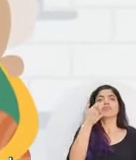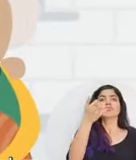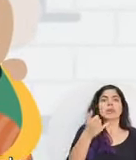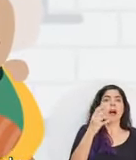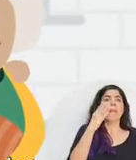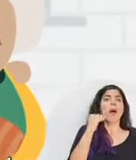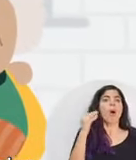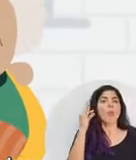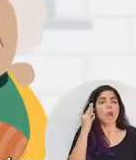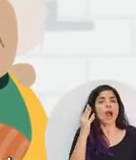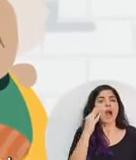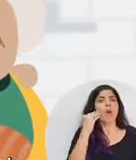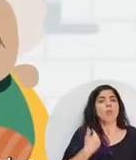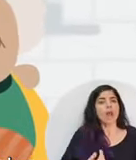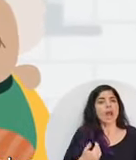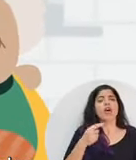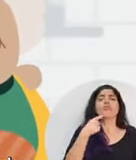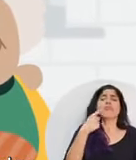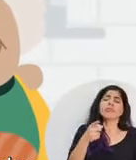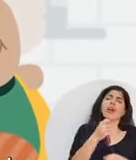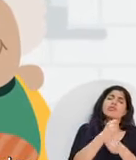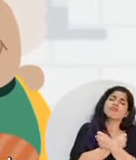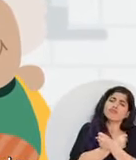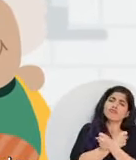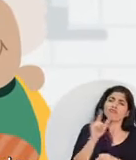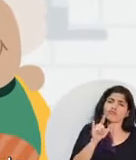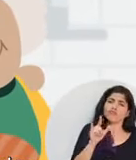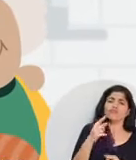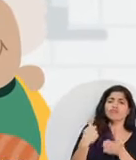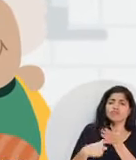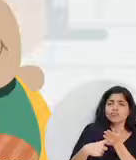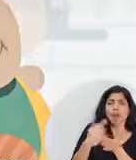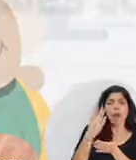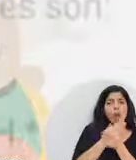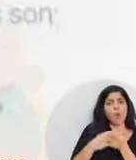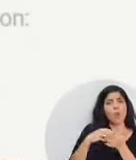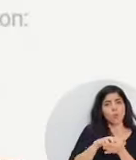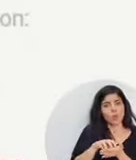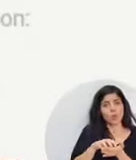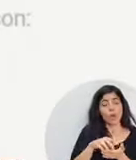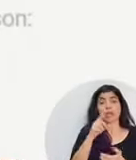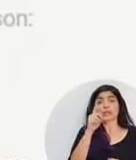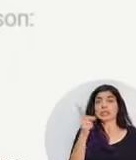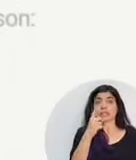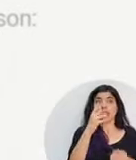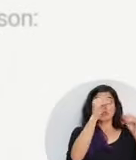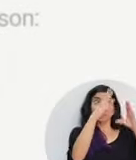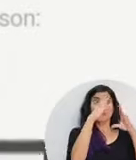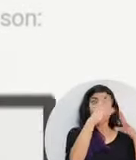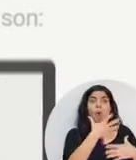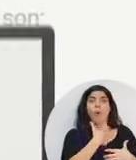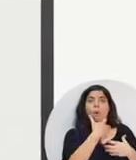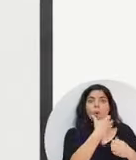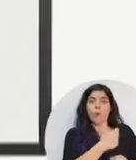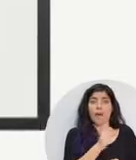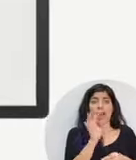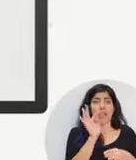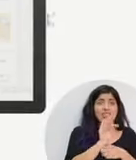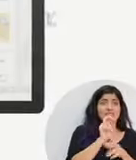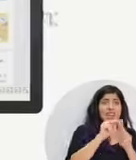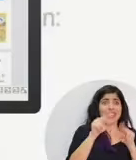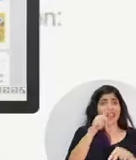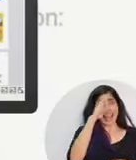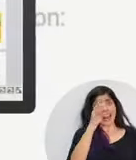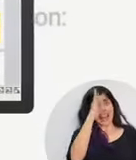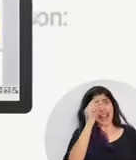o abuelas. Dígales que les aman y conversen sus dudas. Busque siempre información de confianza. No crea todo lo que ve en televisión